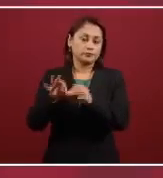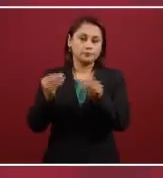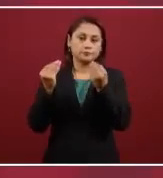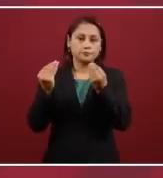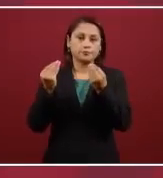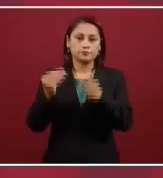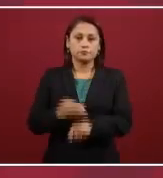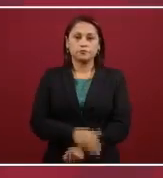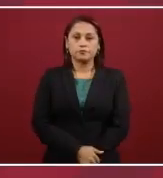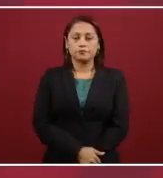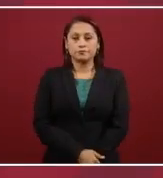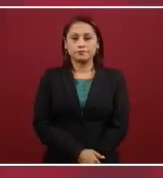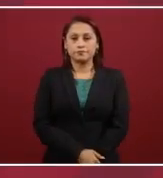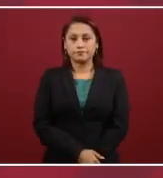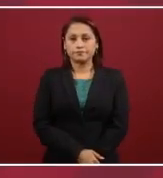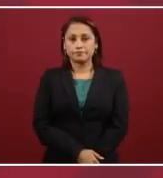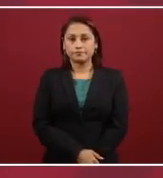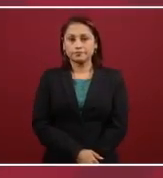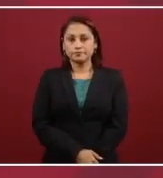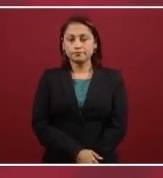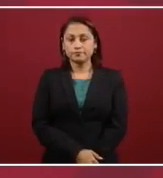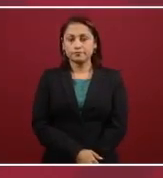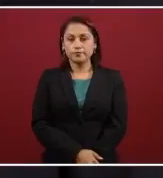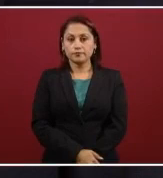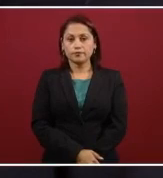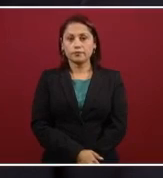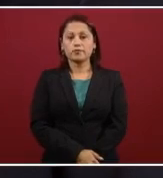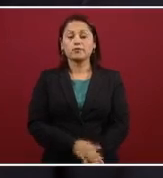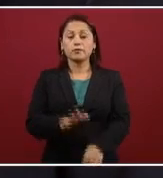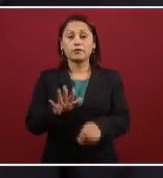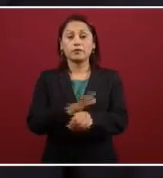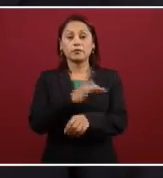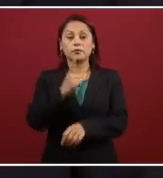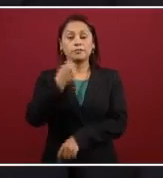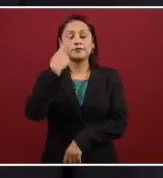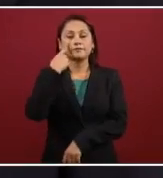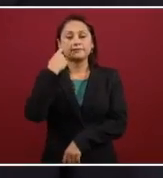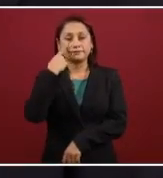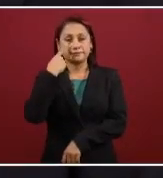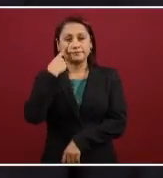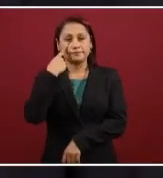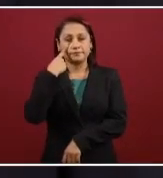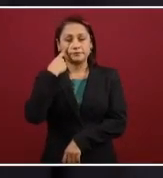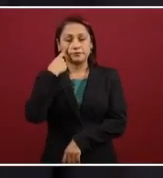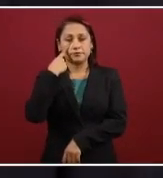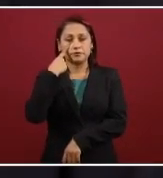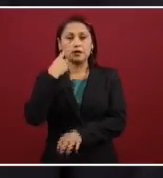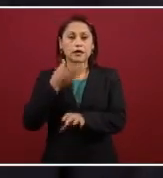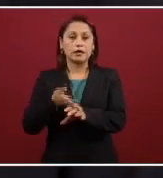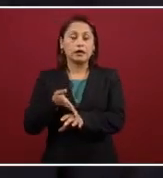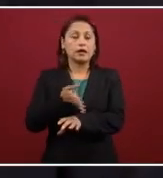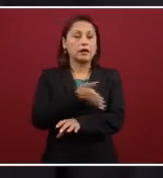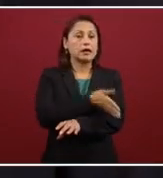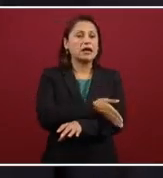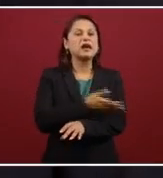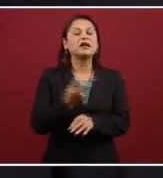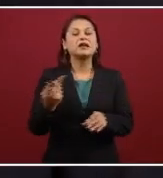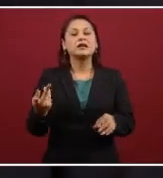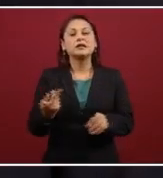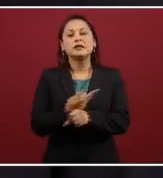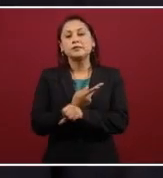porque si algo había era que se concedían